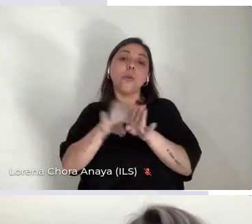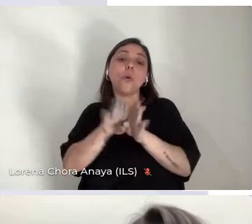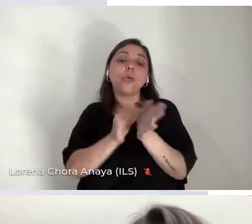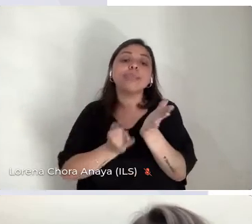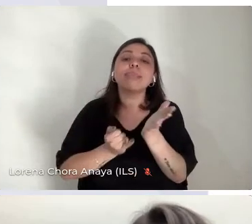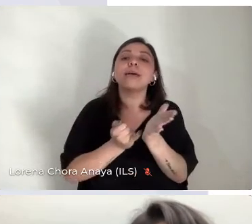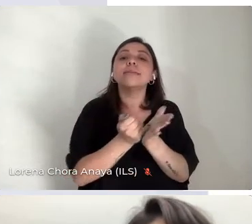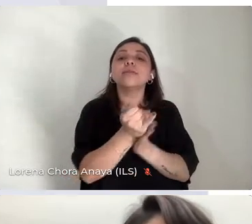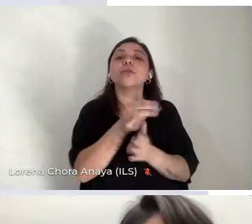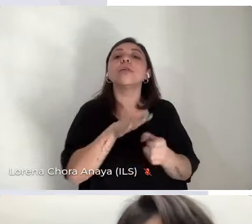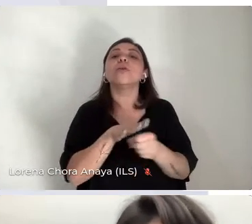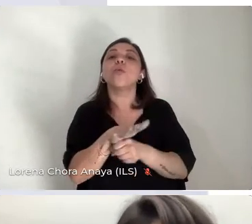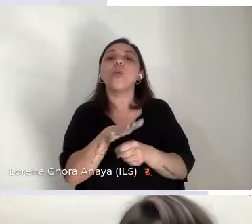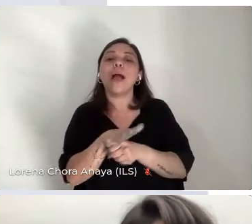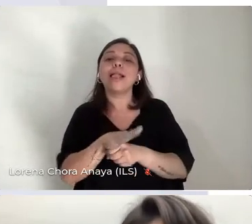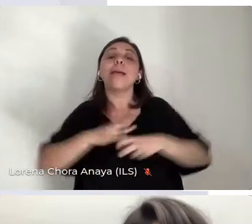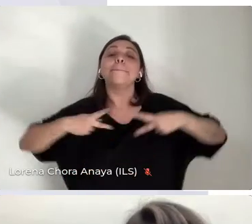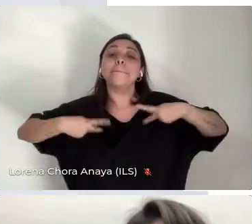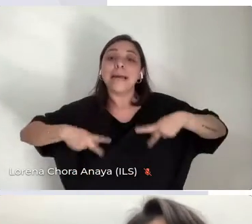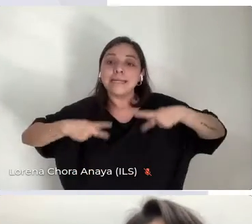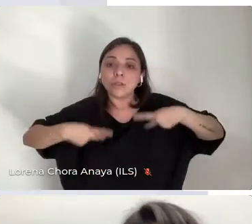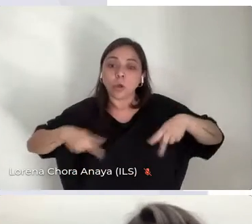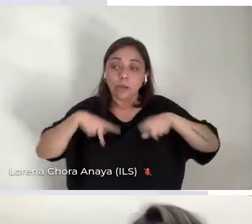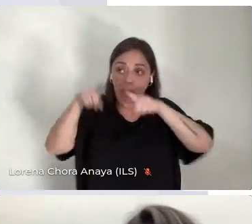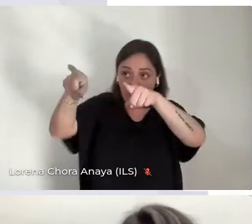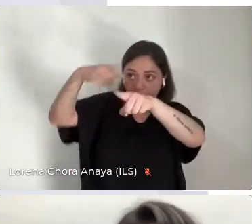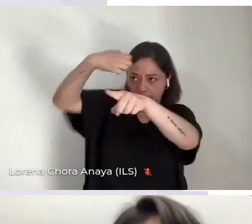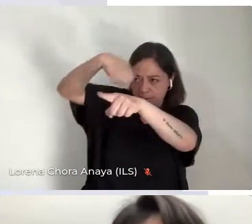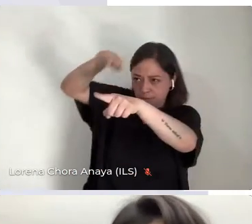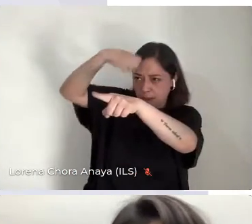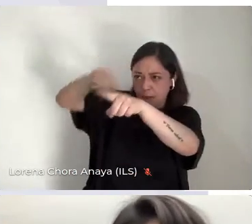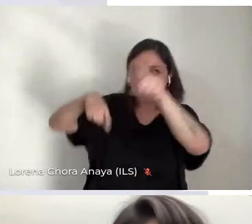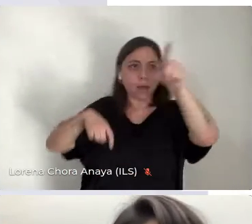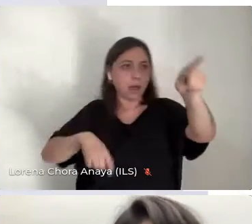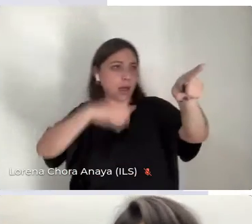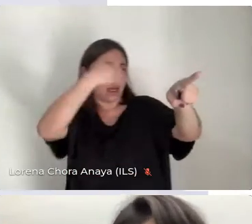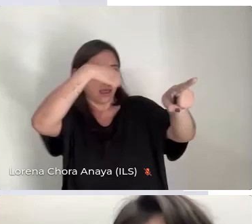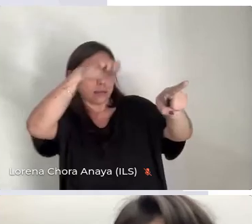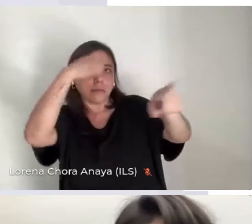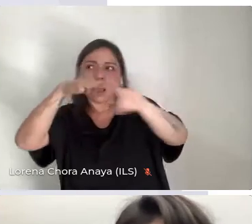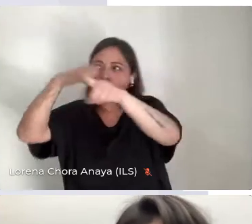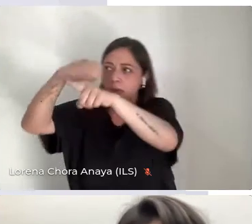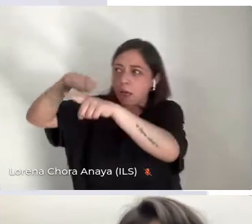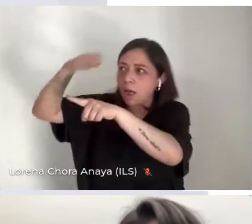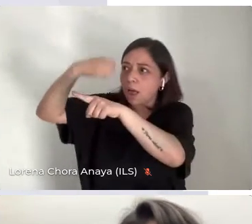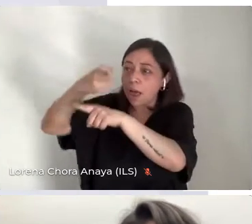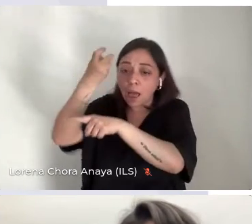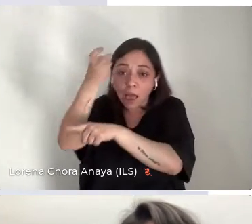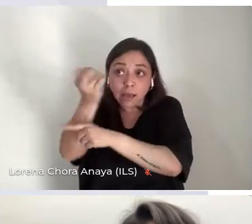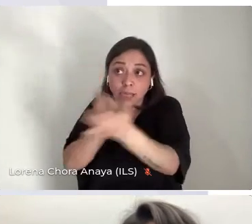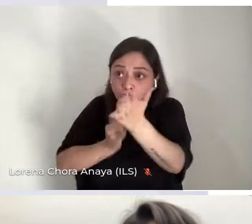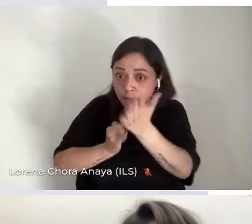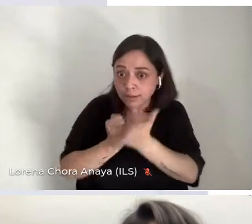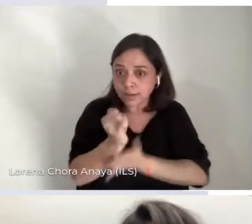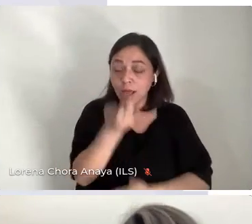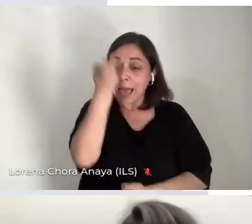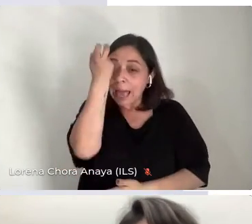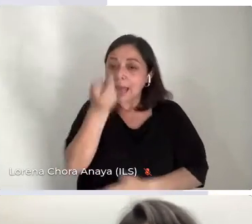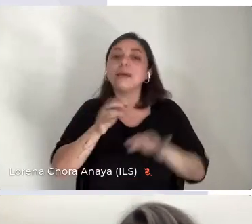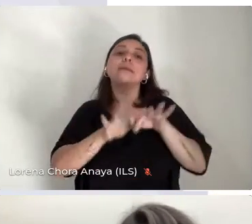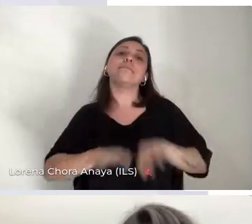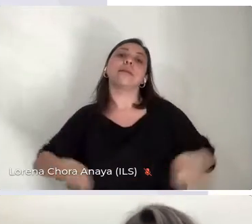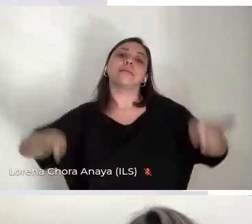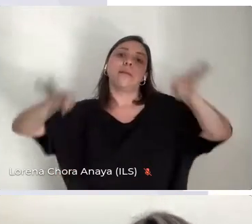personas que tienen la expertise para poder alinear a este equipo, ha sido la clave. Entonces, más allá desde